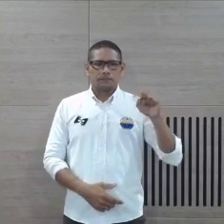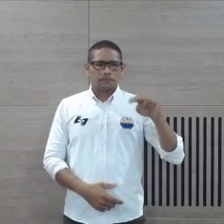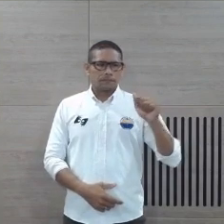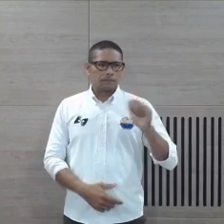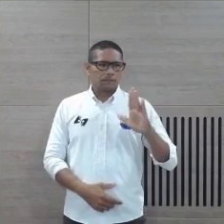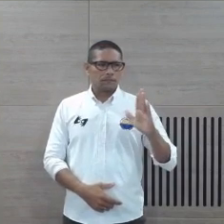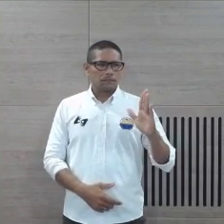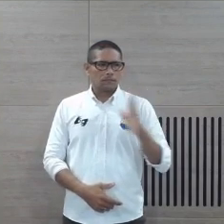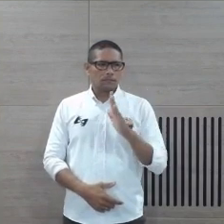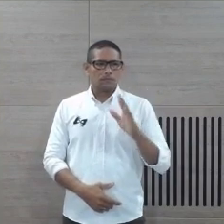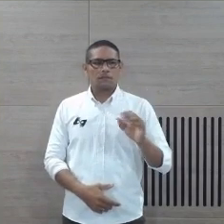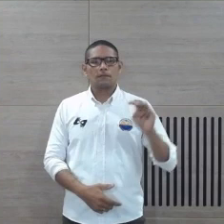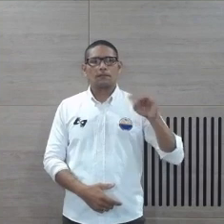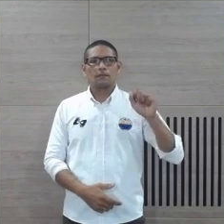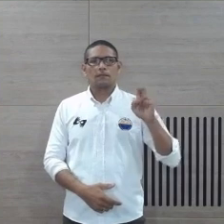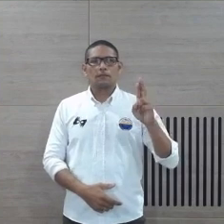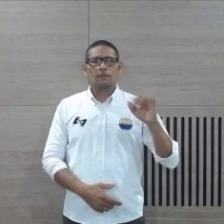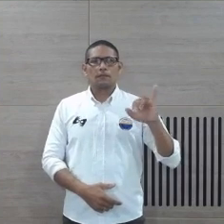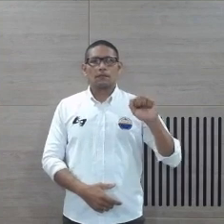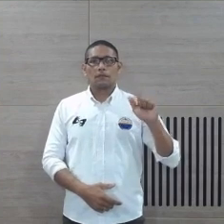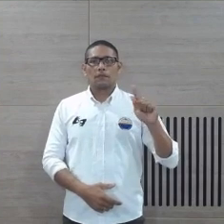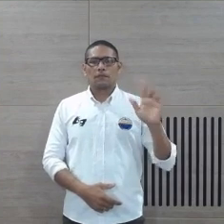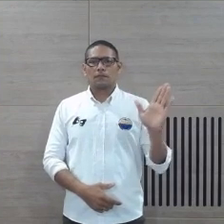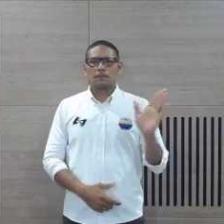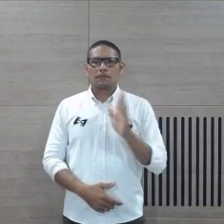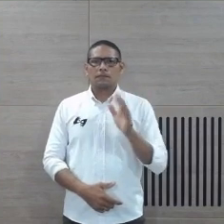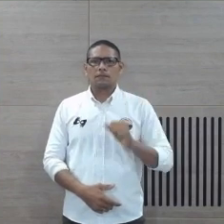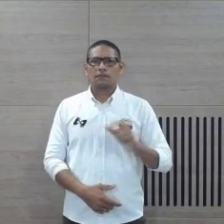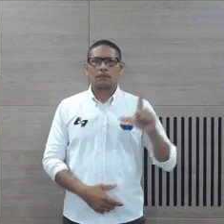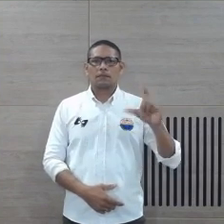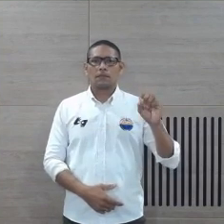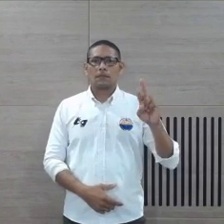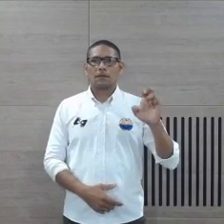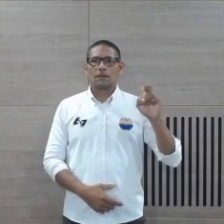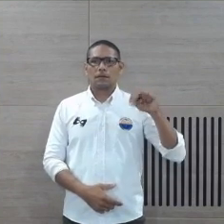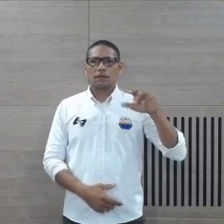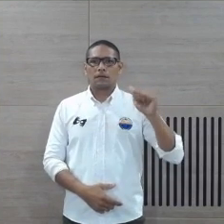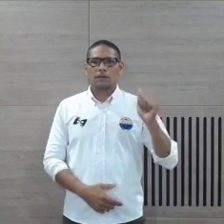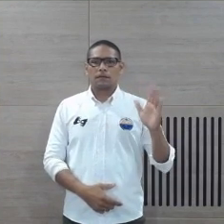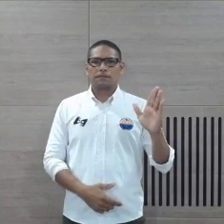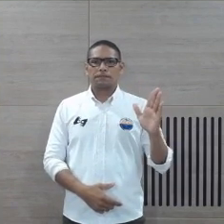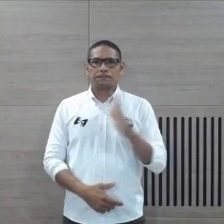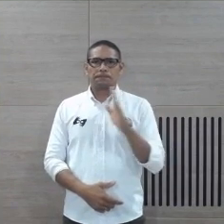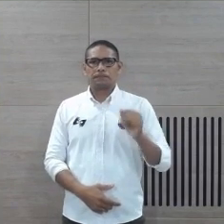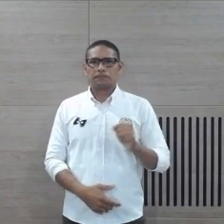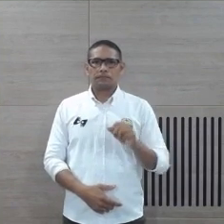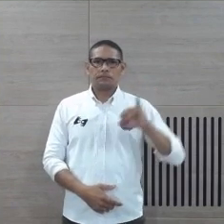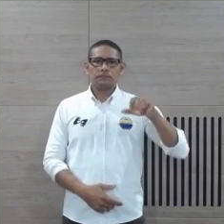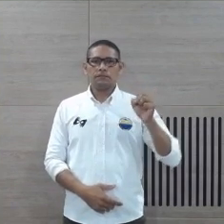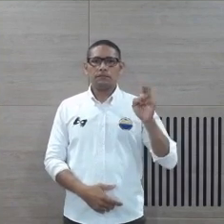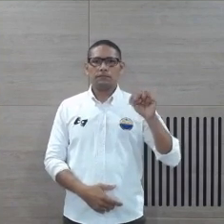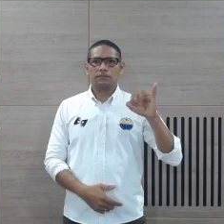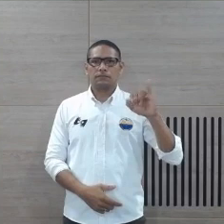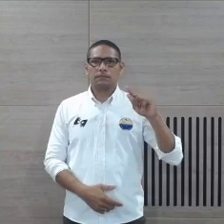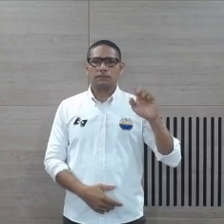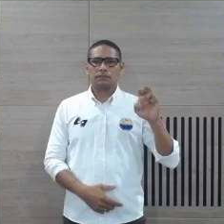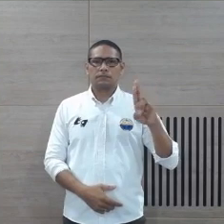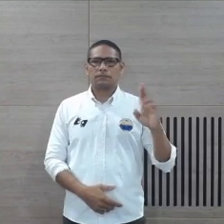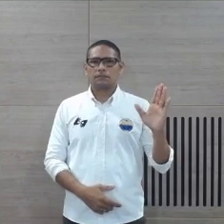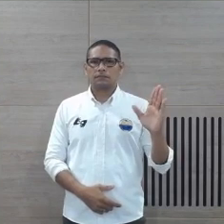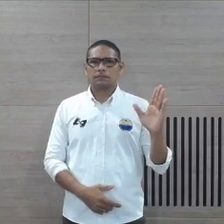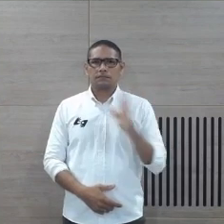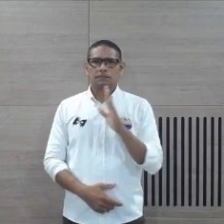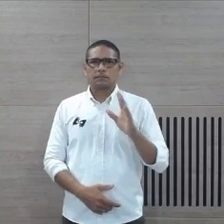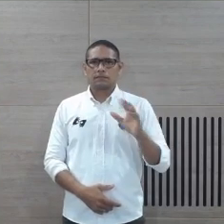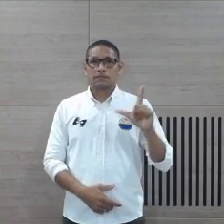González Alcalá. Lorena Andrea Guerrero Romero. Jennifer Paola Loaiza Rada. Lady Cecilia Navarro Herrera. Oscar